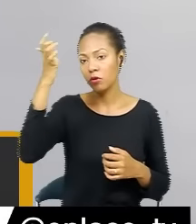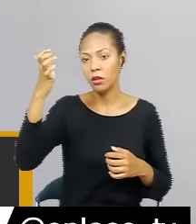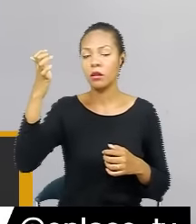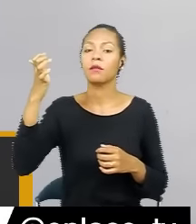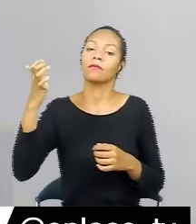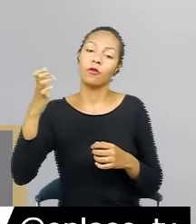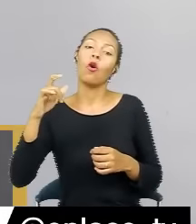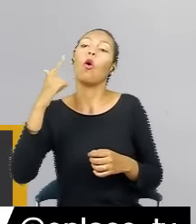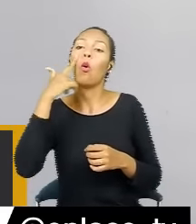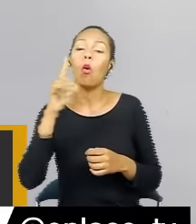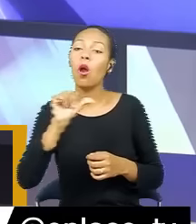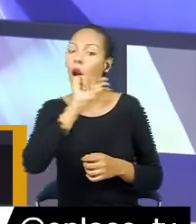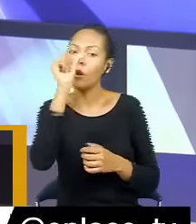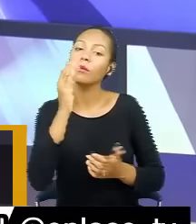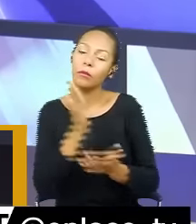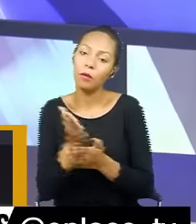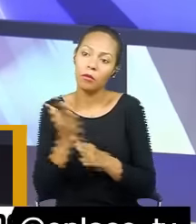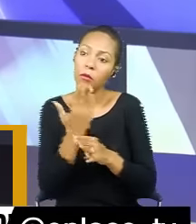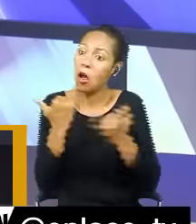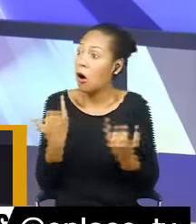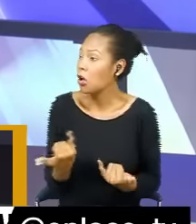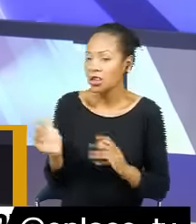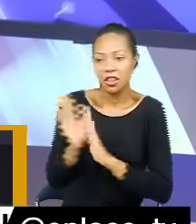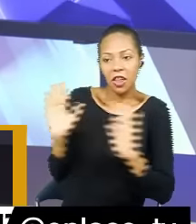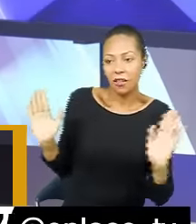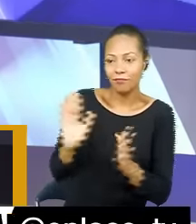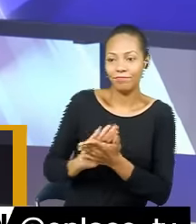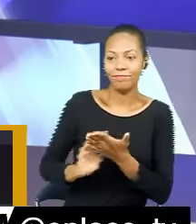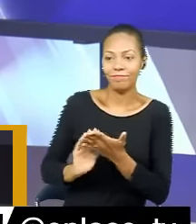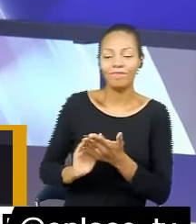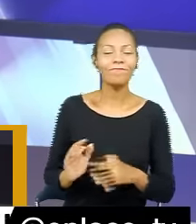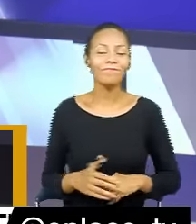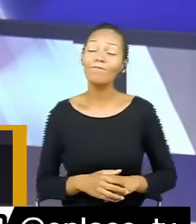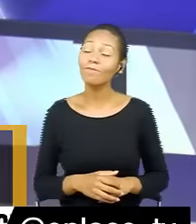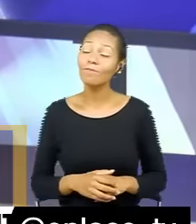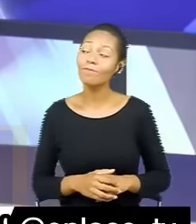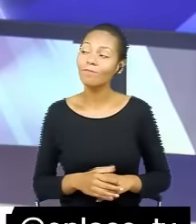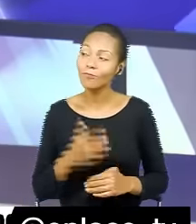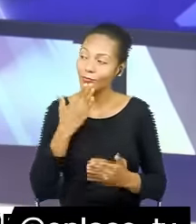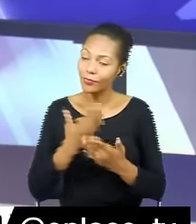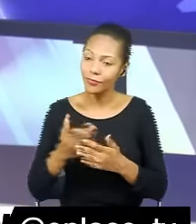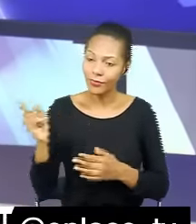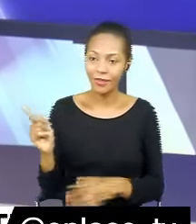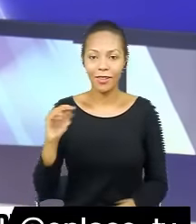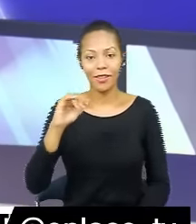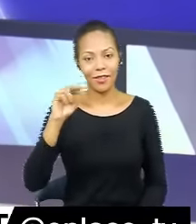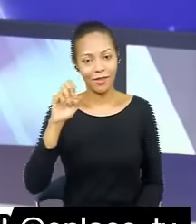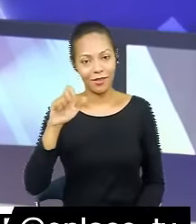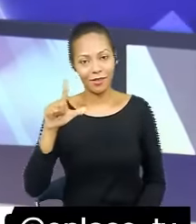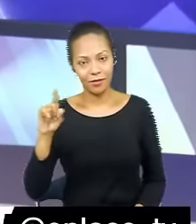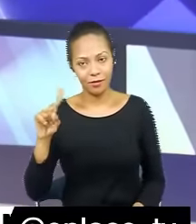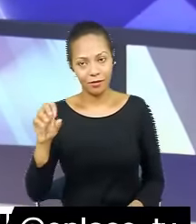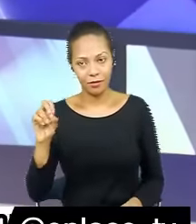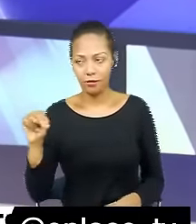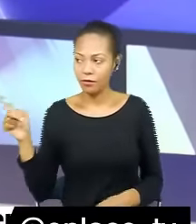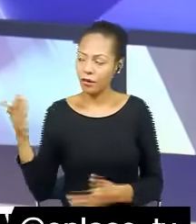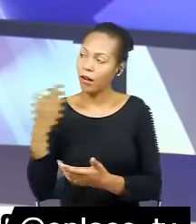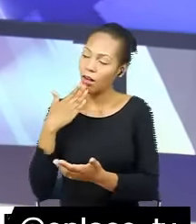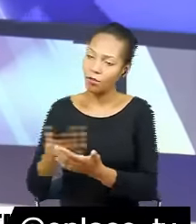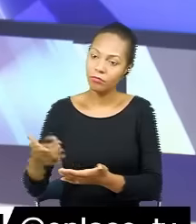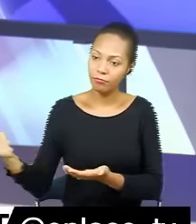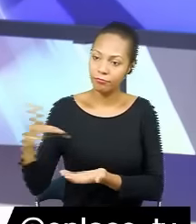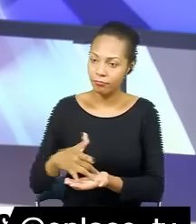esa dificultad actualmente. Muy bien, Nelson, muchísimas gracias. Él es Nelson Mesa, representante de la IPS Hasalud, y se refiere a este tema en